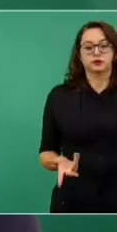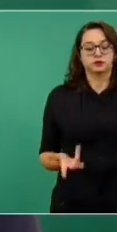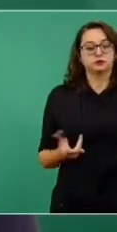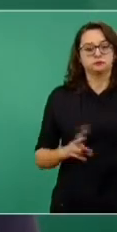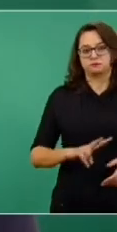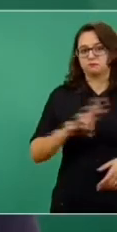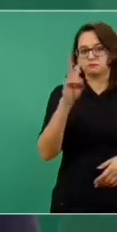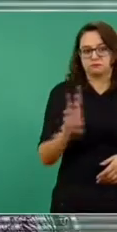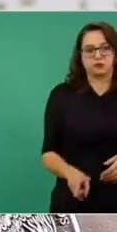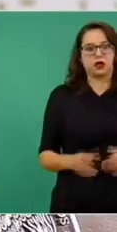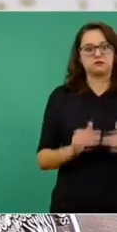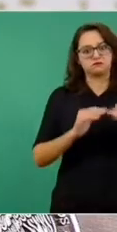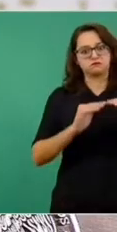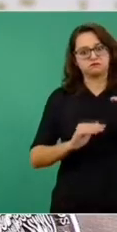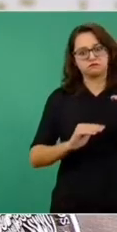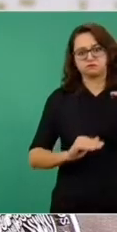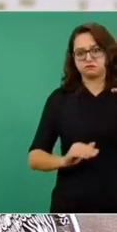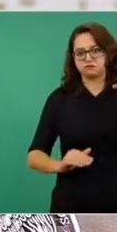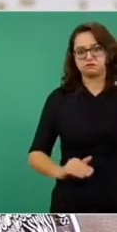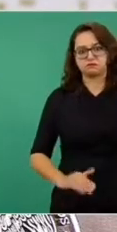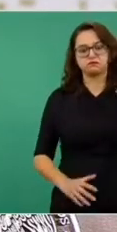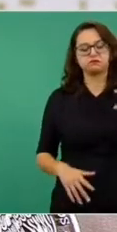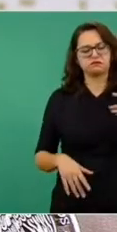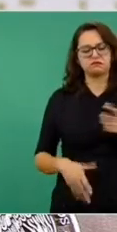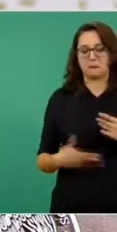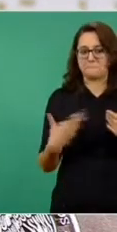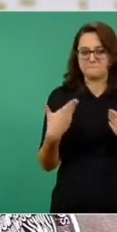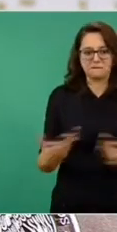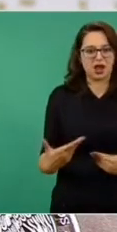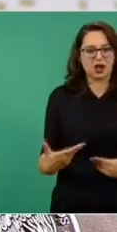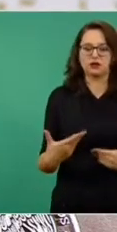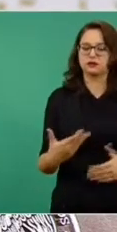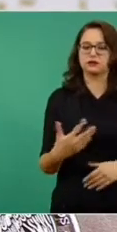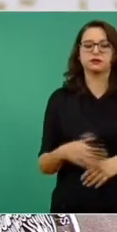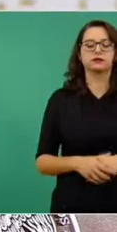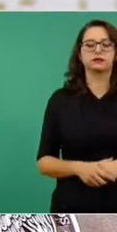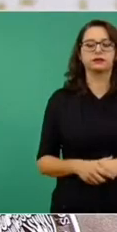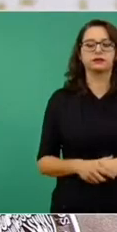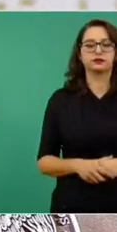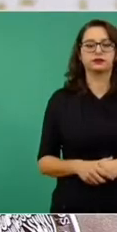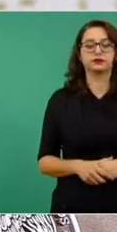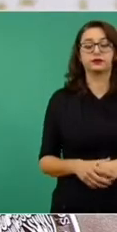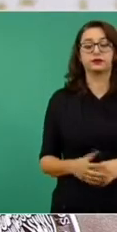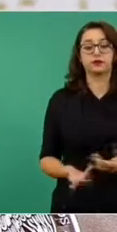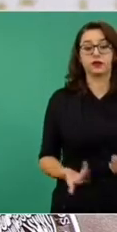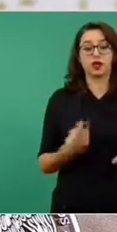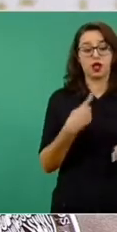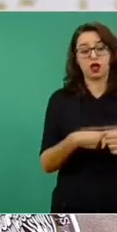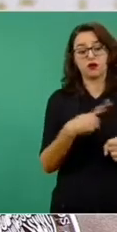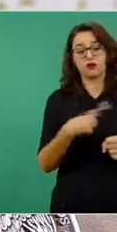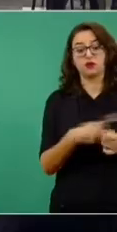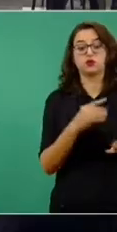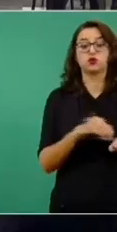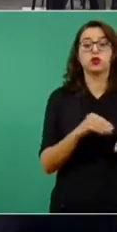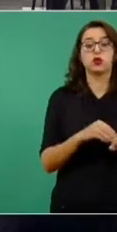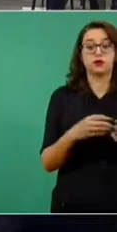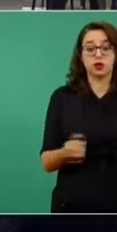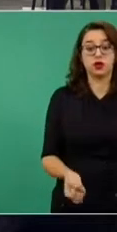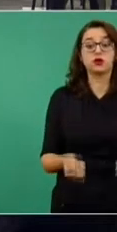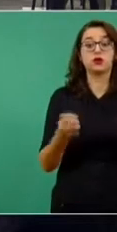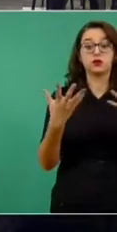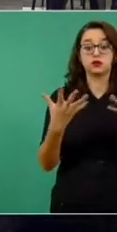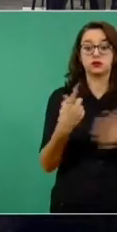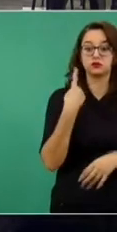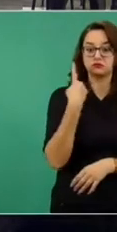más sostenido que hemos tenido desde el inicio de la epidemia solamente el 1% de los casos son